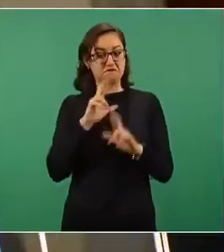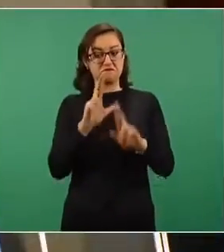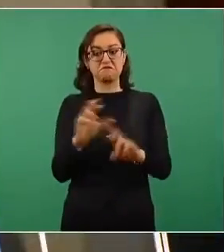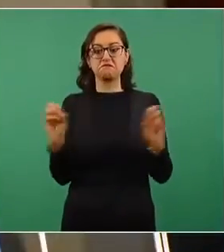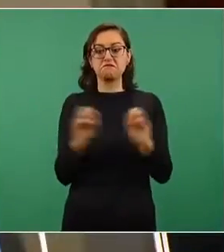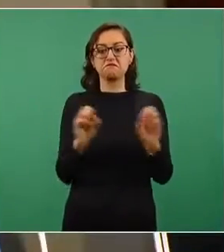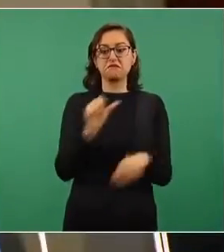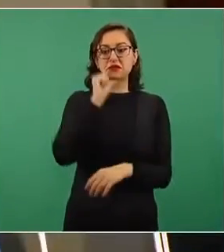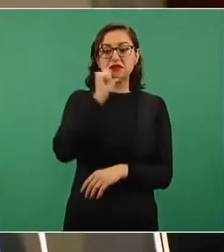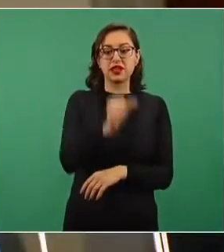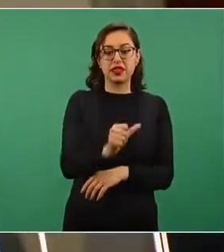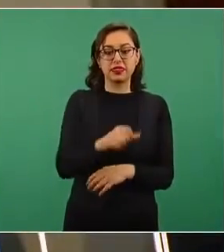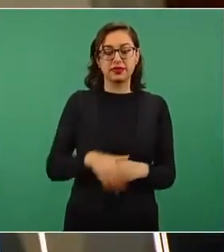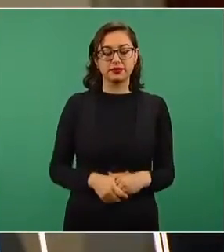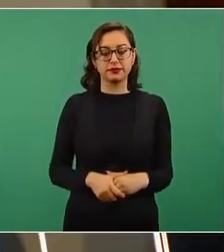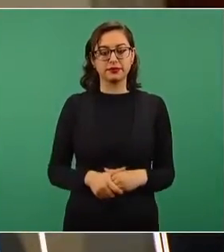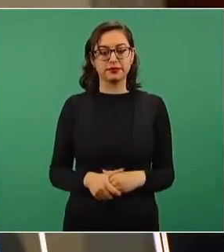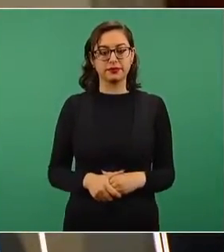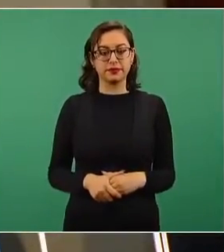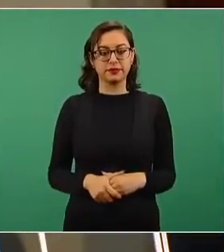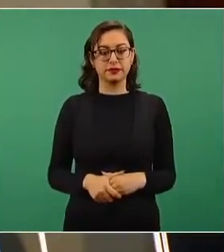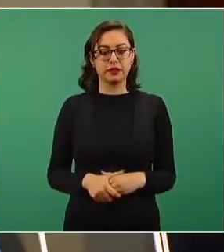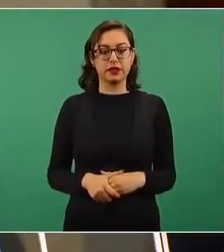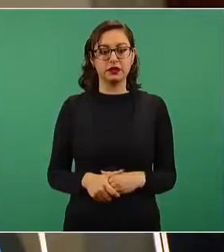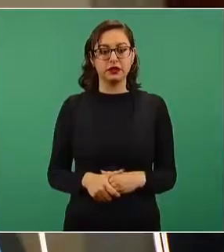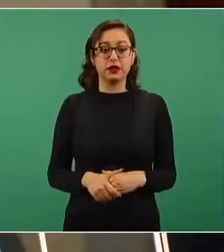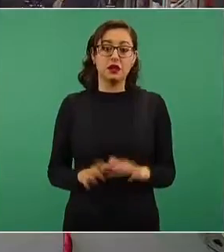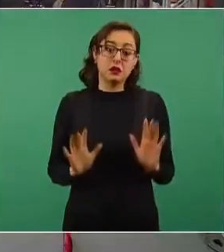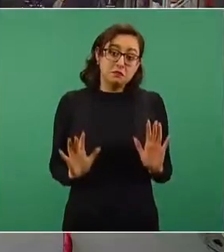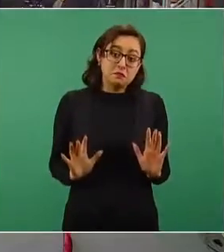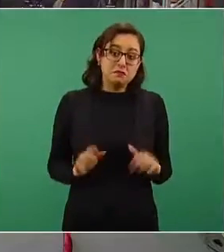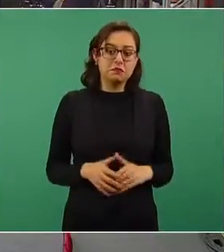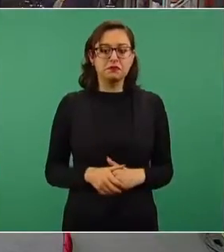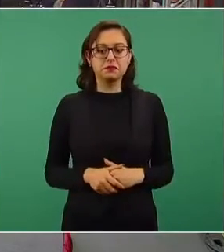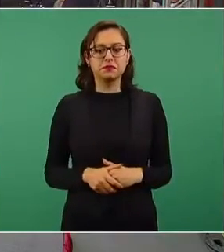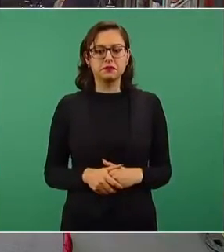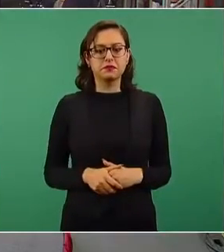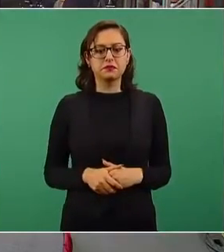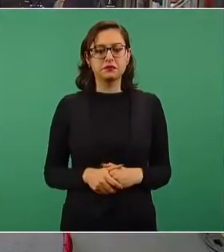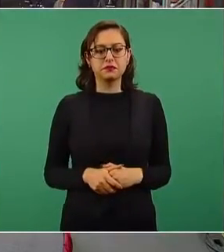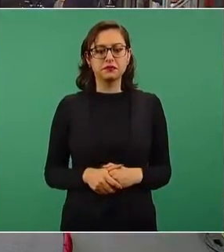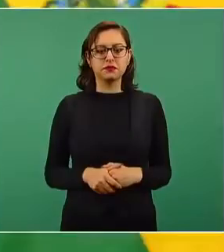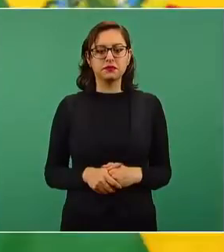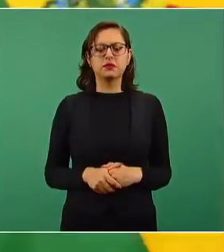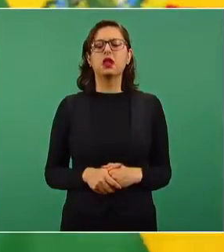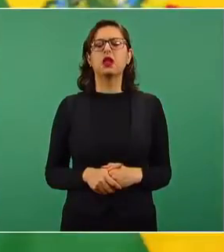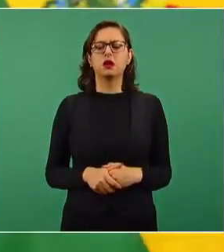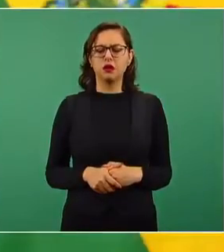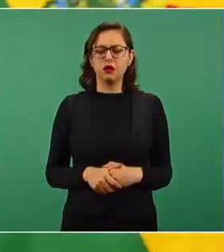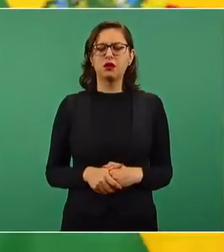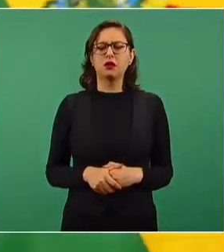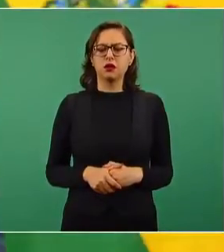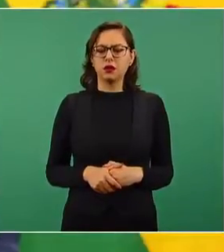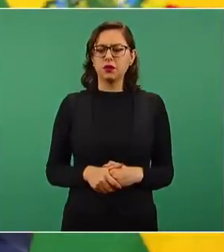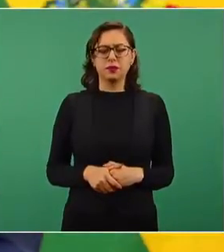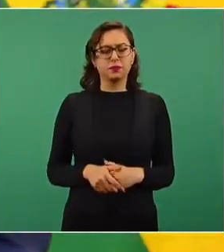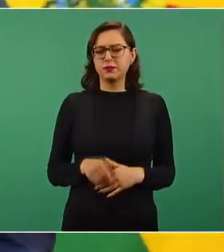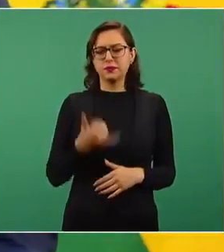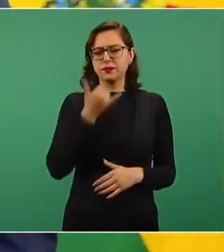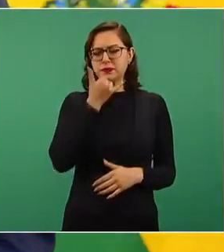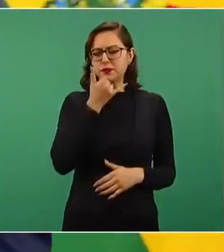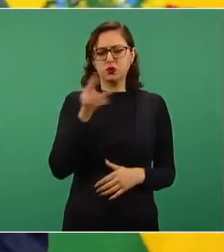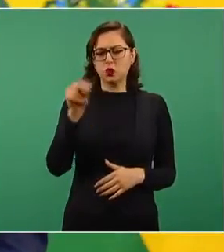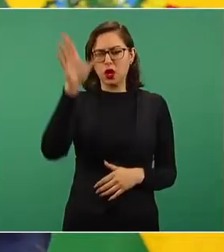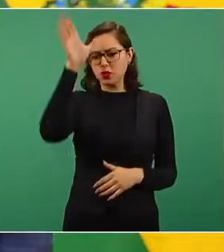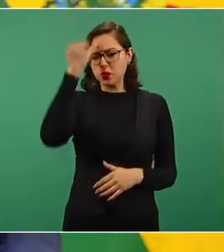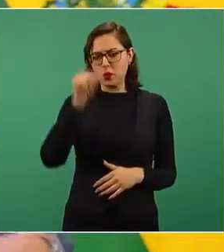qué unidad militar de combate era, por ejemplo, ¿no? Sí, pero se va a informar sobre eso. Y tampoco comparto tu punto de vista,